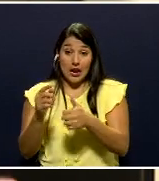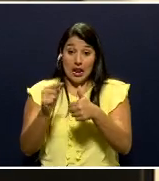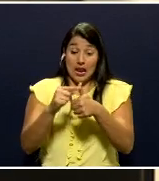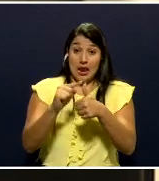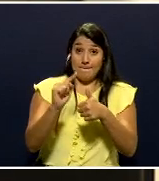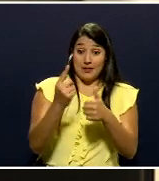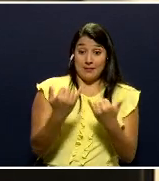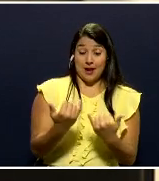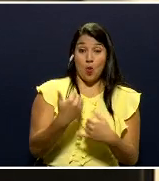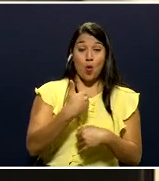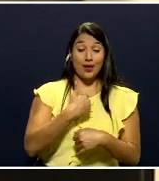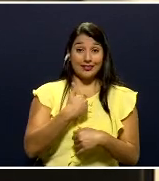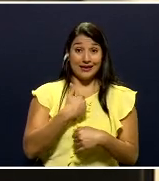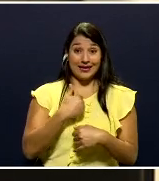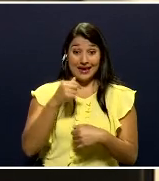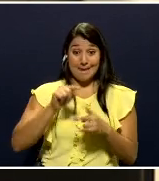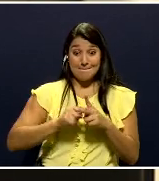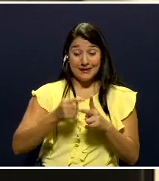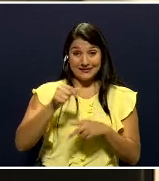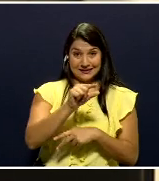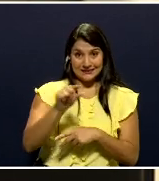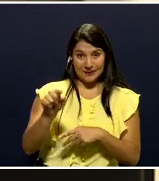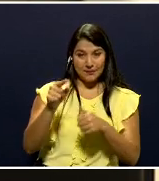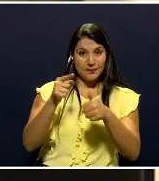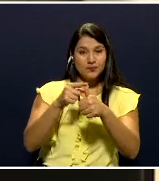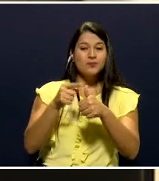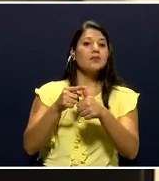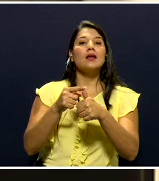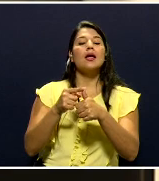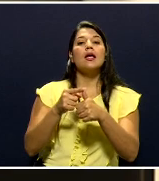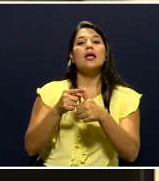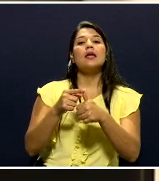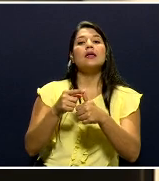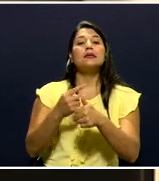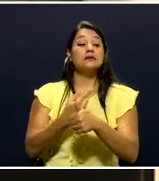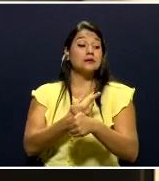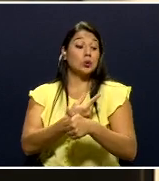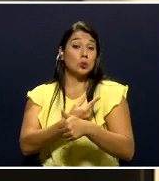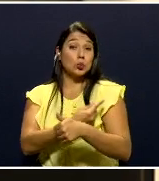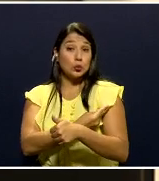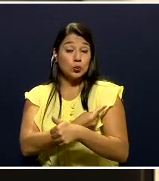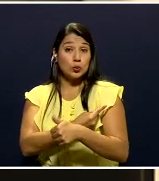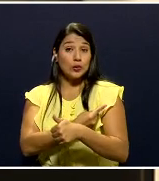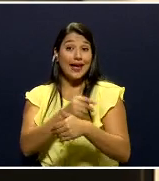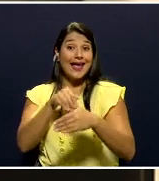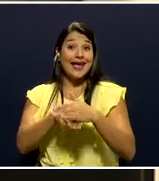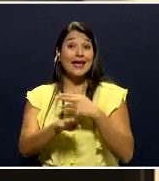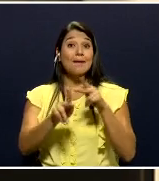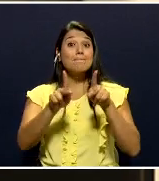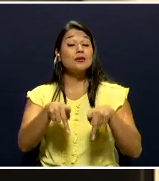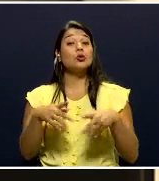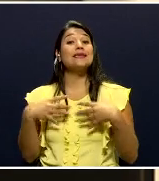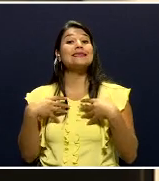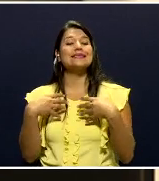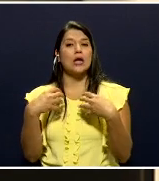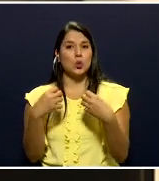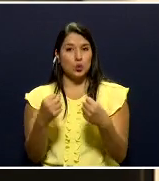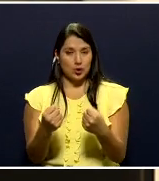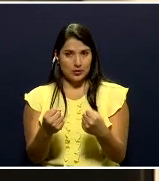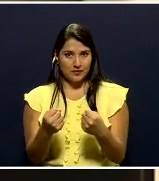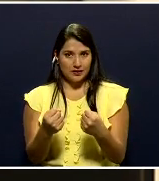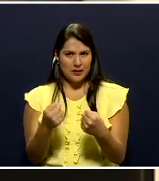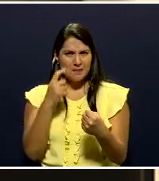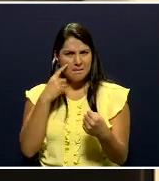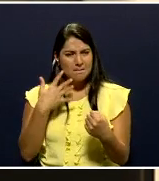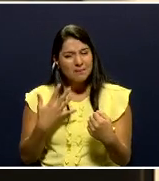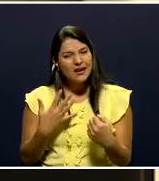justamente, o la que se está empezando en esta semana, es inocular, inyectar esa vacuna en personas sanas,